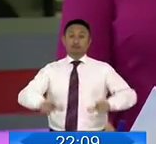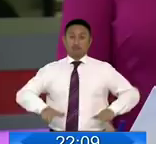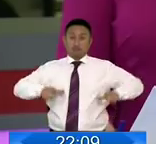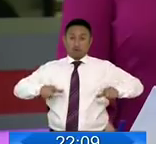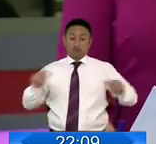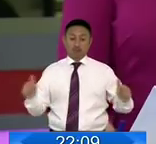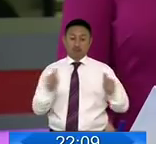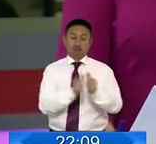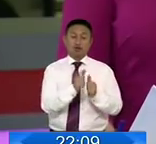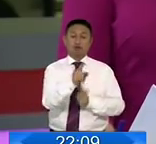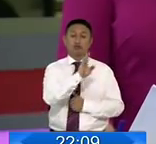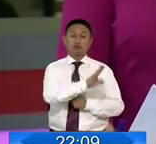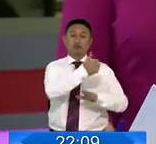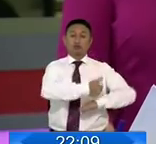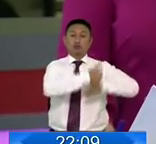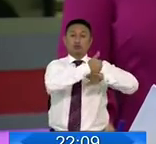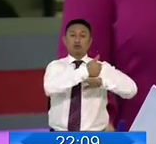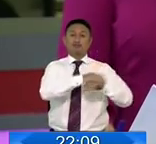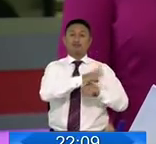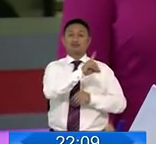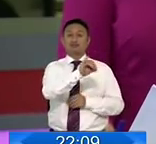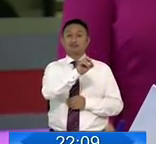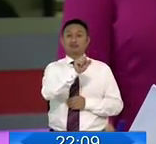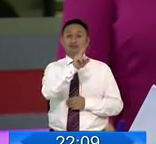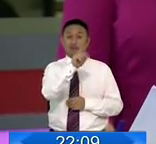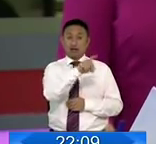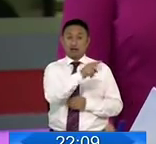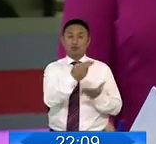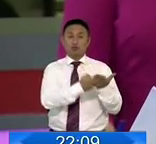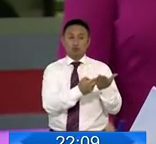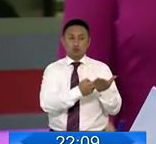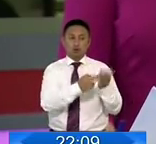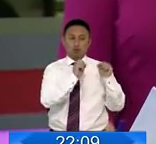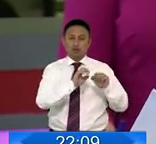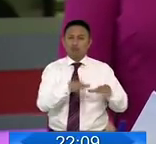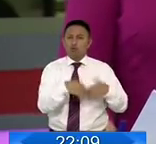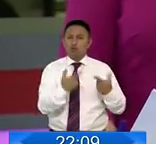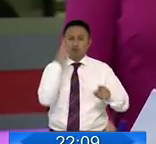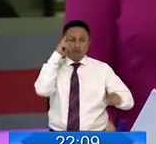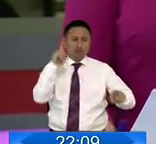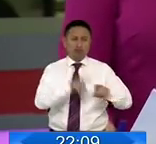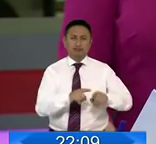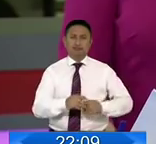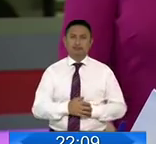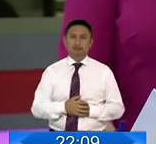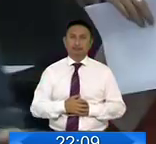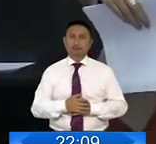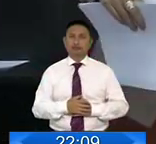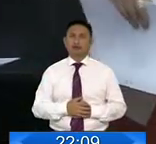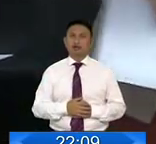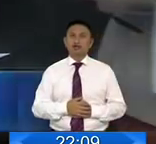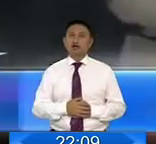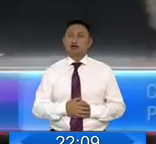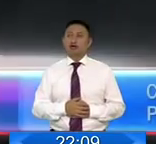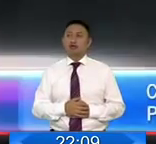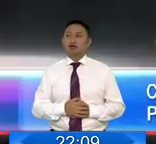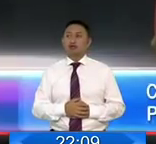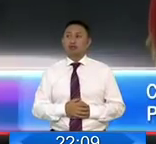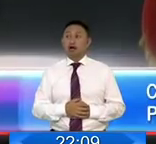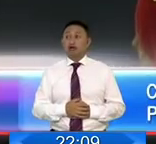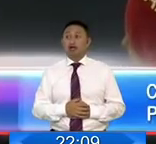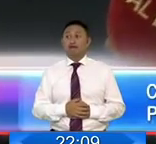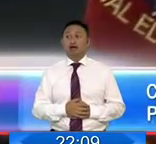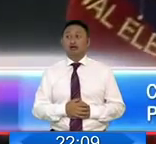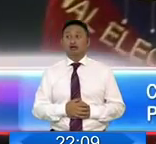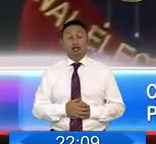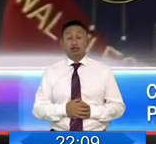Moreno, se reunirá con el titular del máximo organismo electoral en busca de una salida. En apuros se encuentran las autoridades